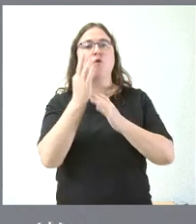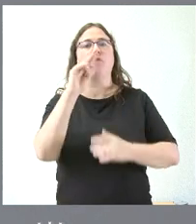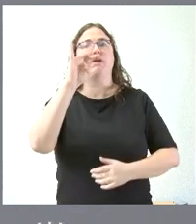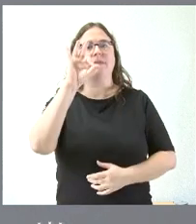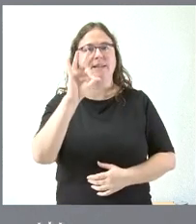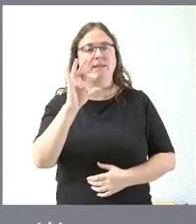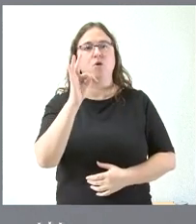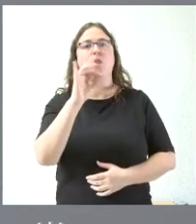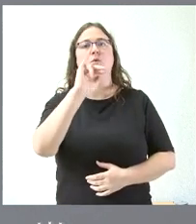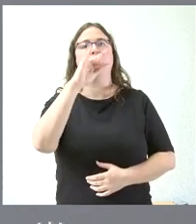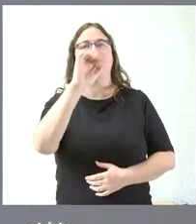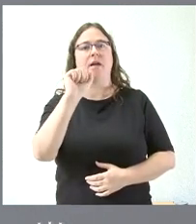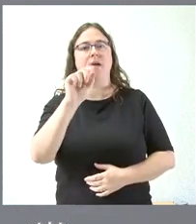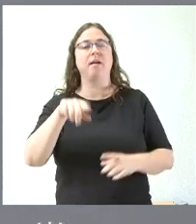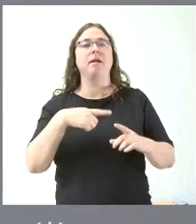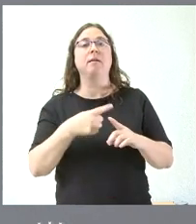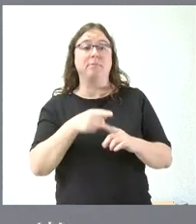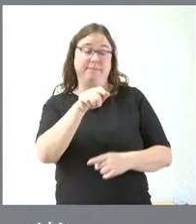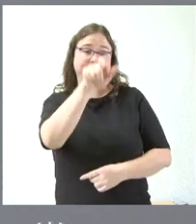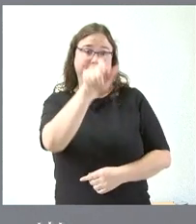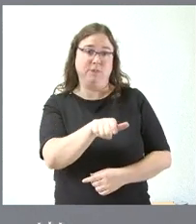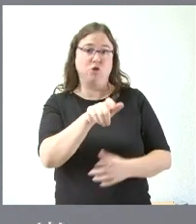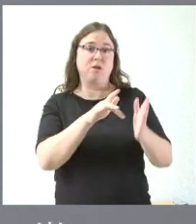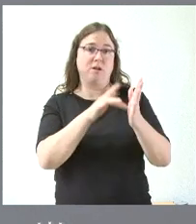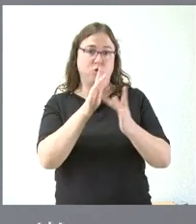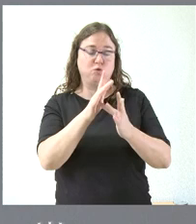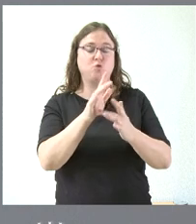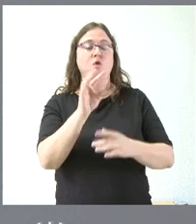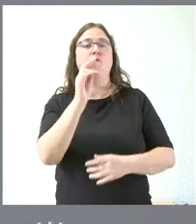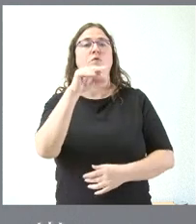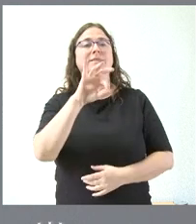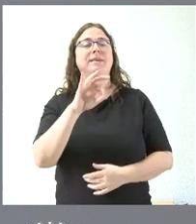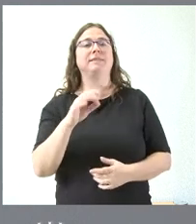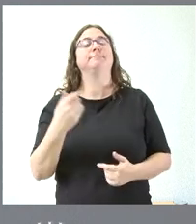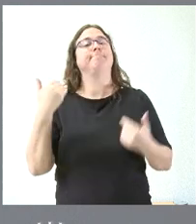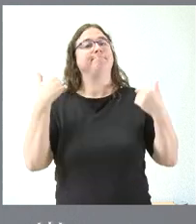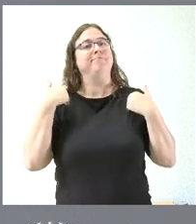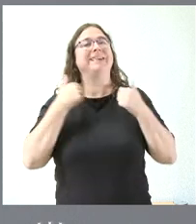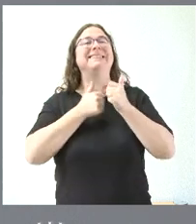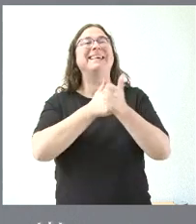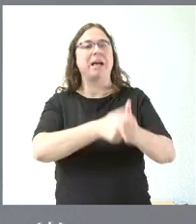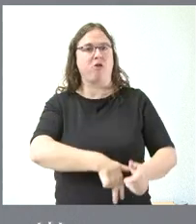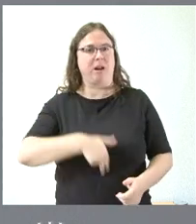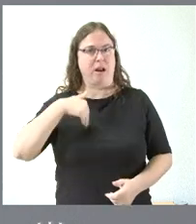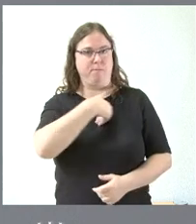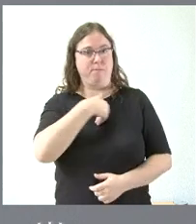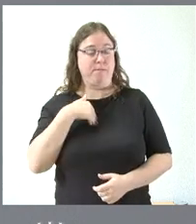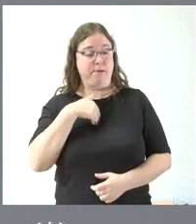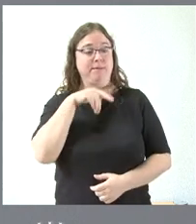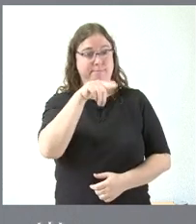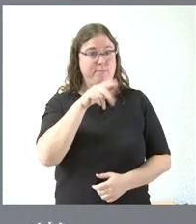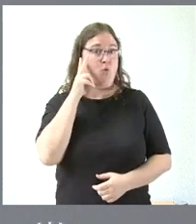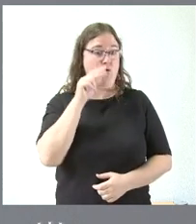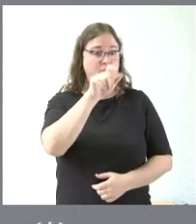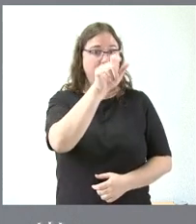y la jubilación de Don Jesús fuertes Zurita que tenía la responsablidad del secretario general produce a su vez